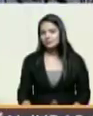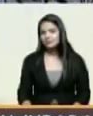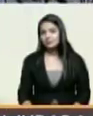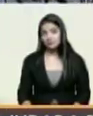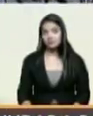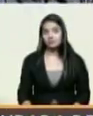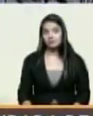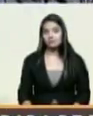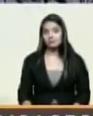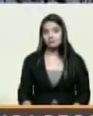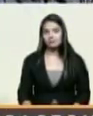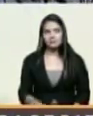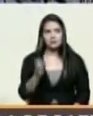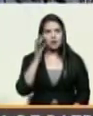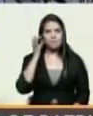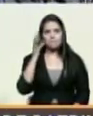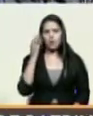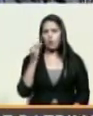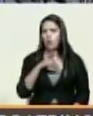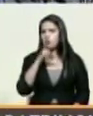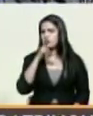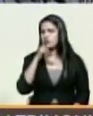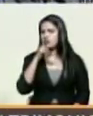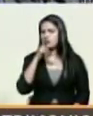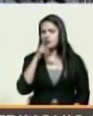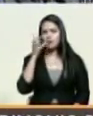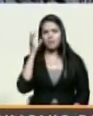Y ahí dicen unas barbaridades horribles.